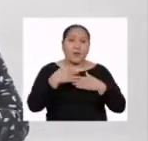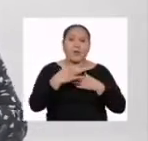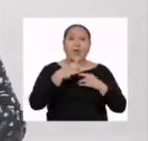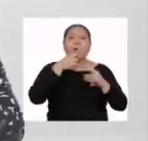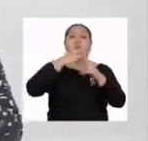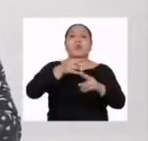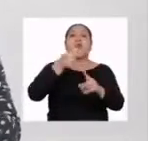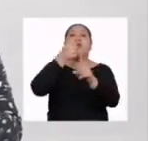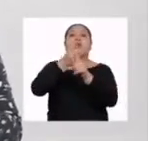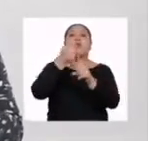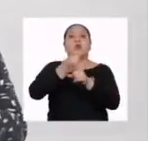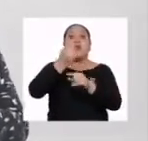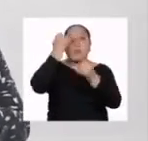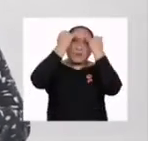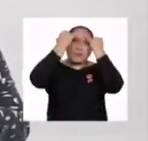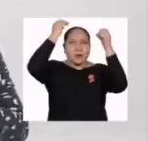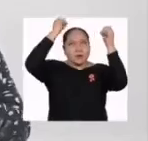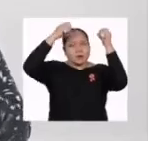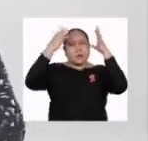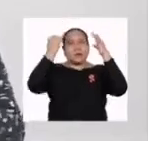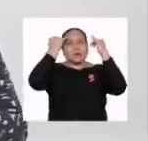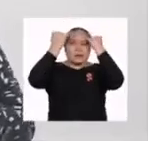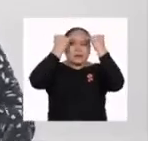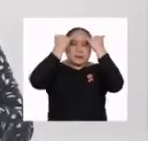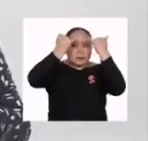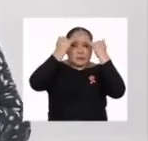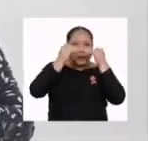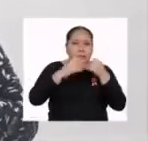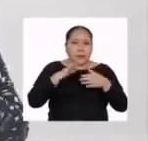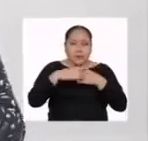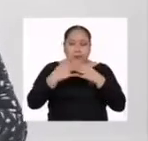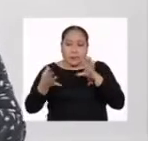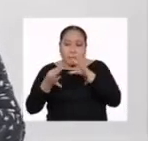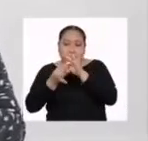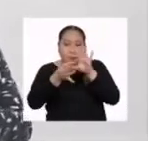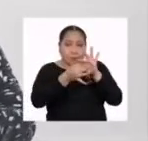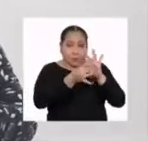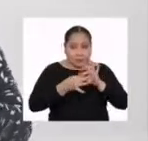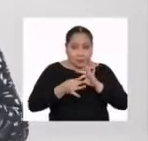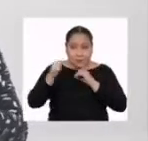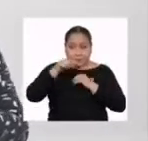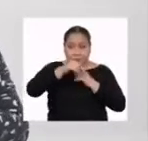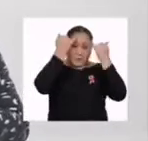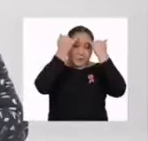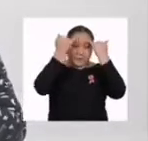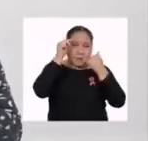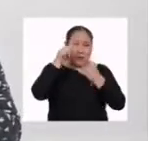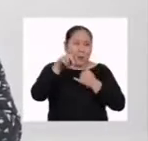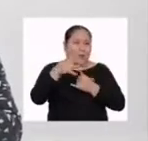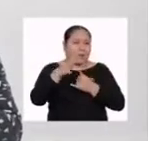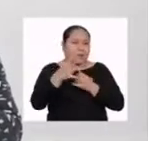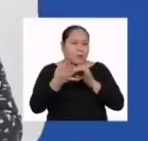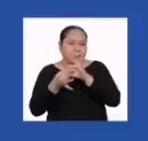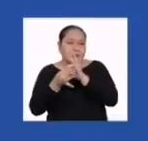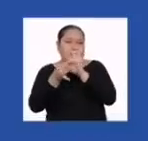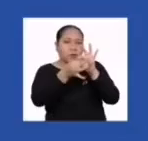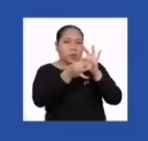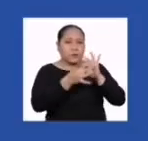responder con tu propia lluvia de ideas. Luego enlazar, unir o asociar estas ideas de manera que tengan relación.